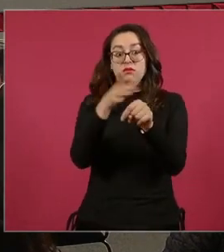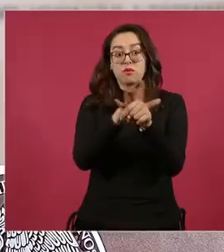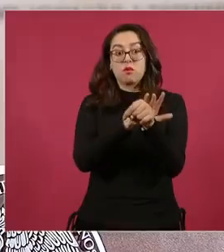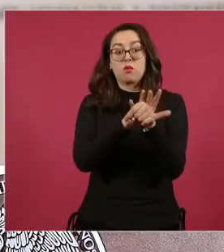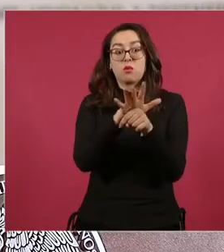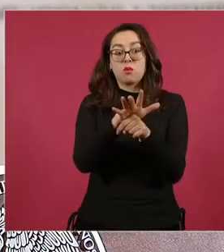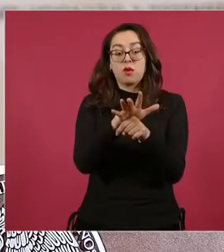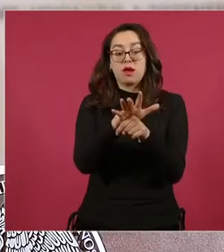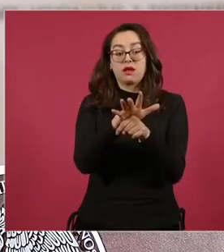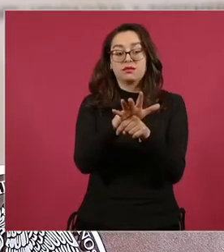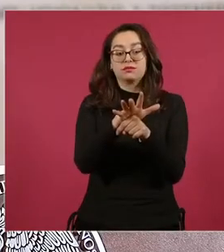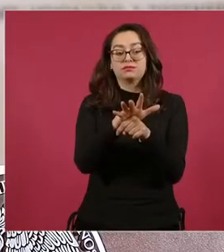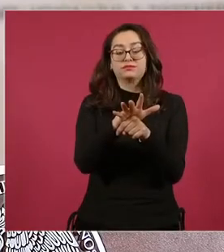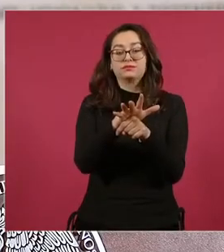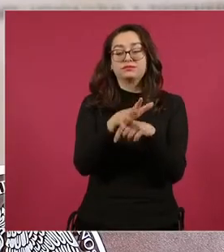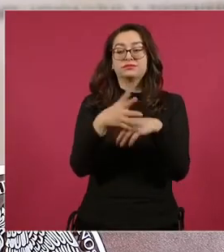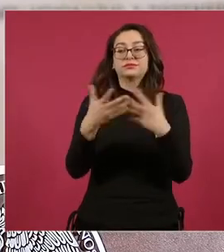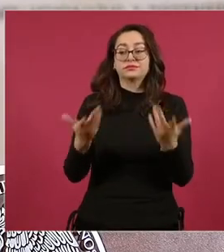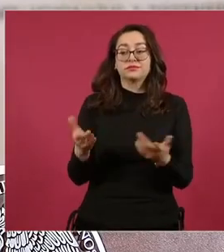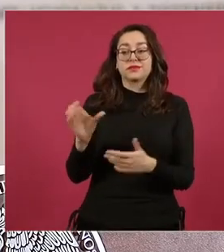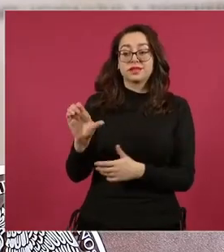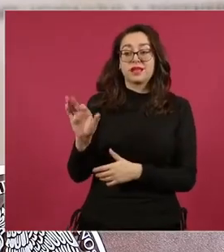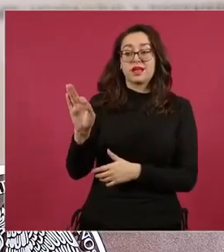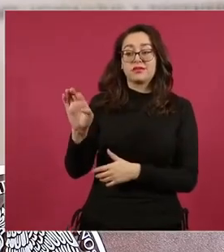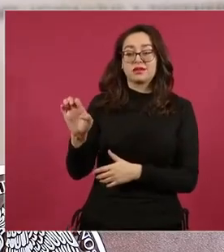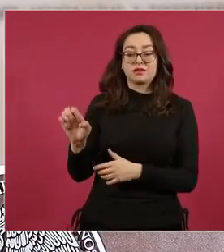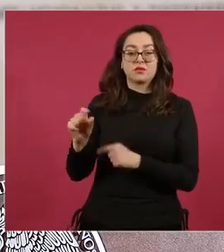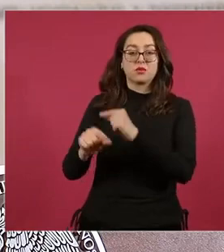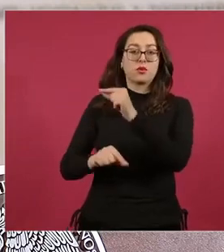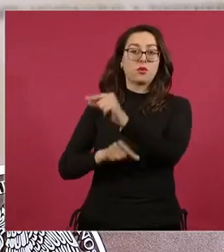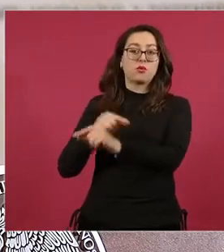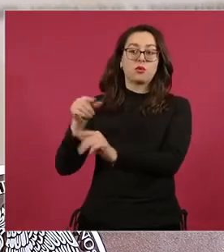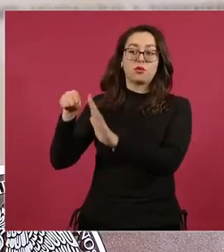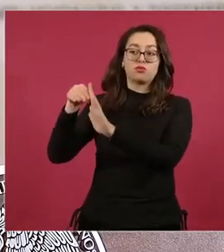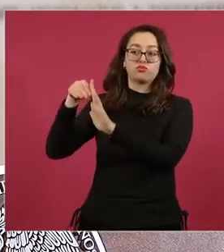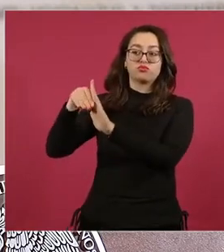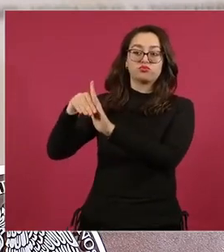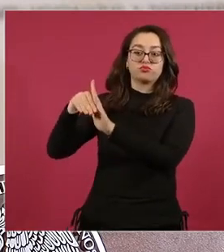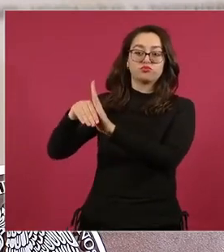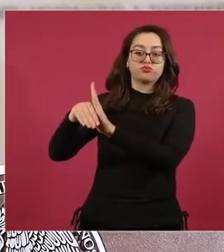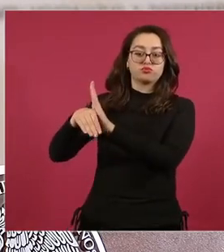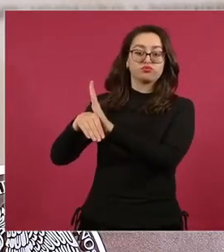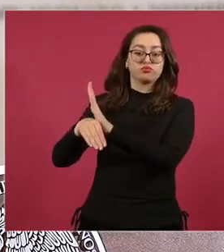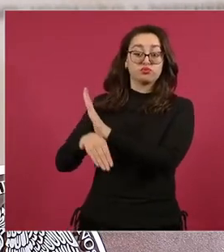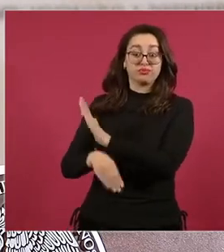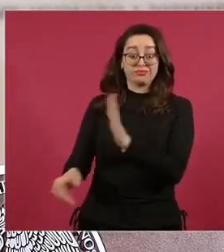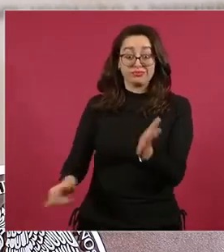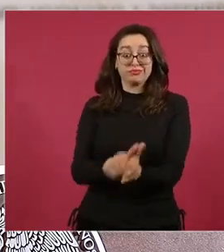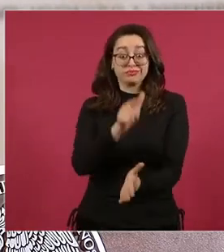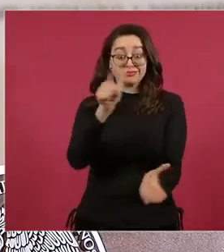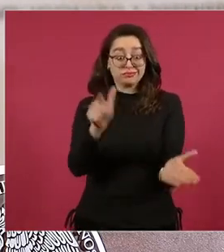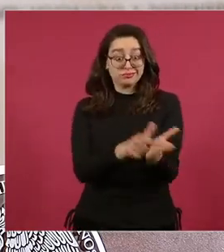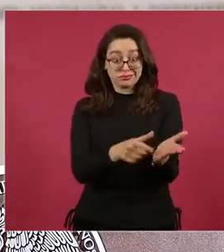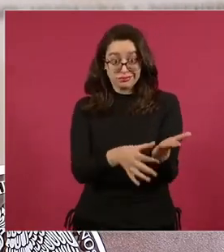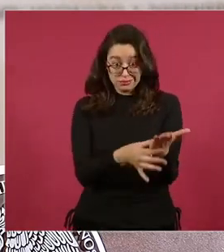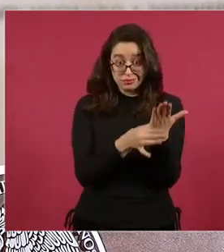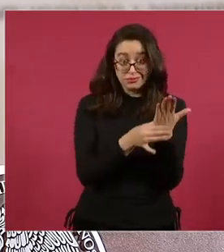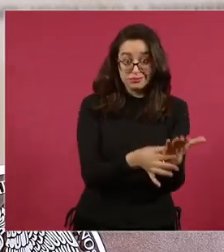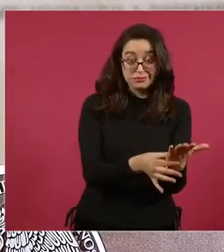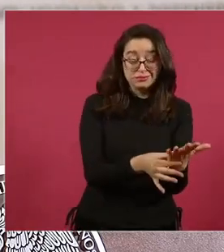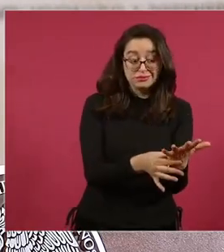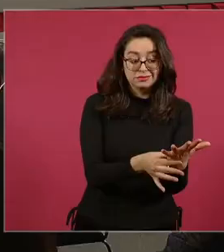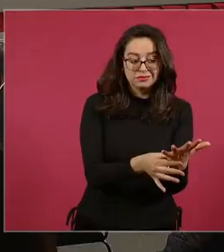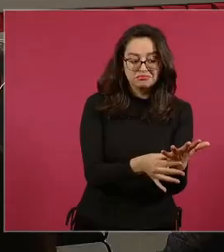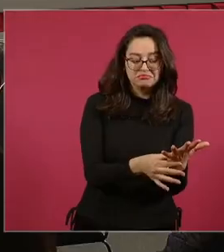apoyo permanente de los trabajadores y con la extraordinaria fortaleza social y liderazgo del presidente de